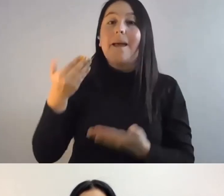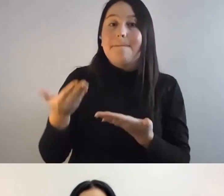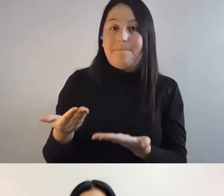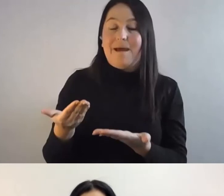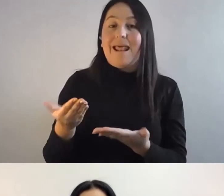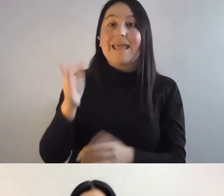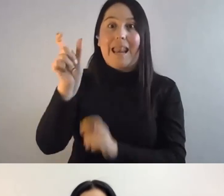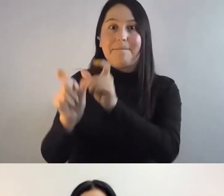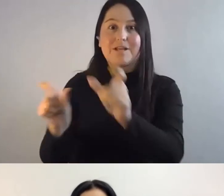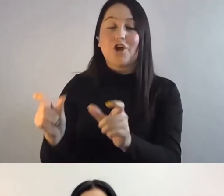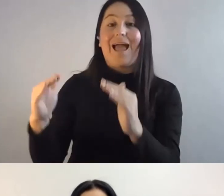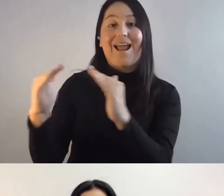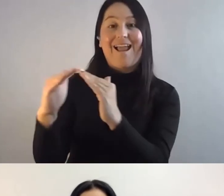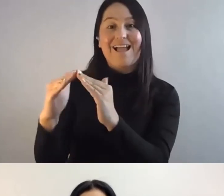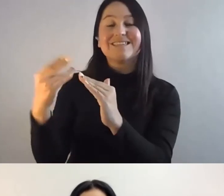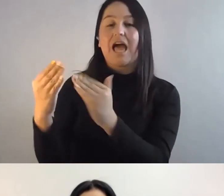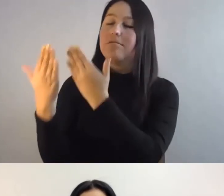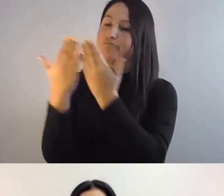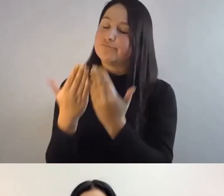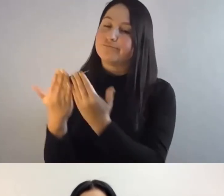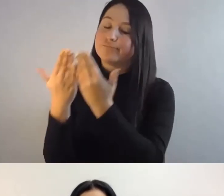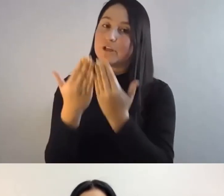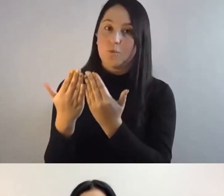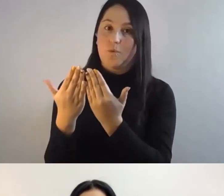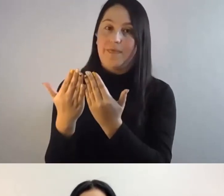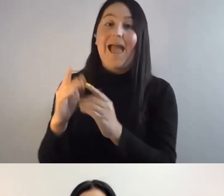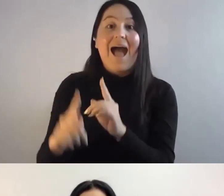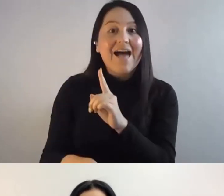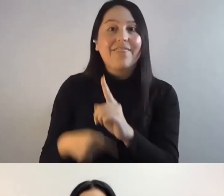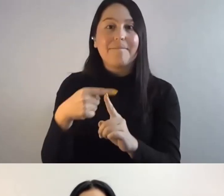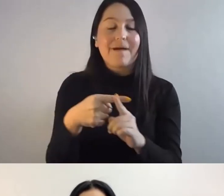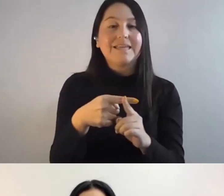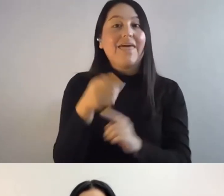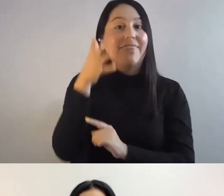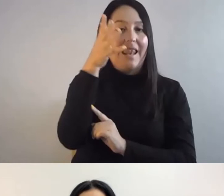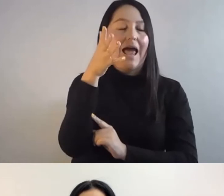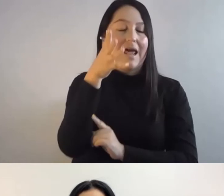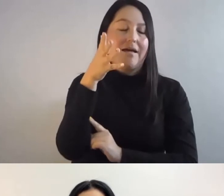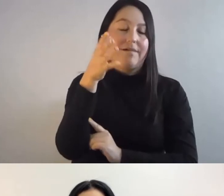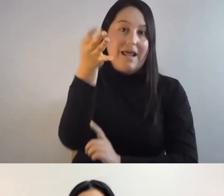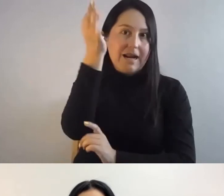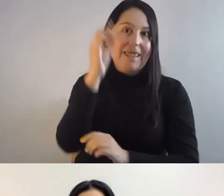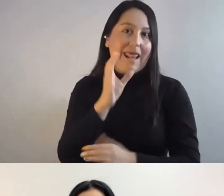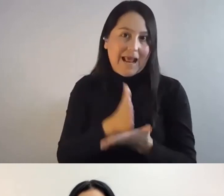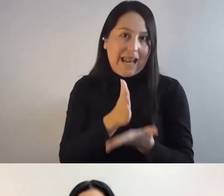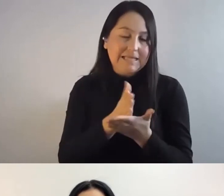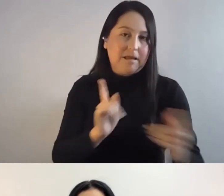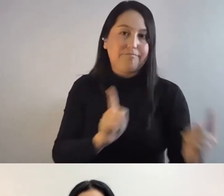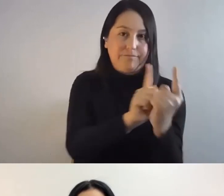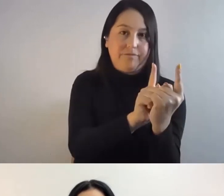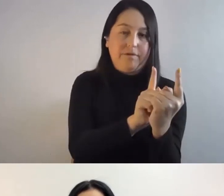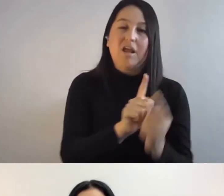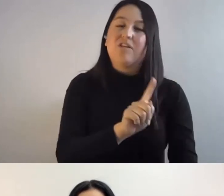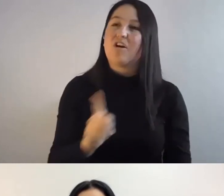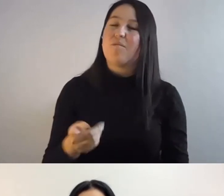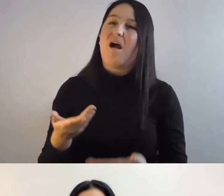casas, además de las sesiones en las que se van a reunir. Y la idea entonces es que no sea como un ladrillo pesado, sino